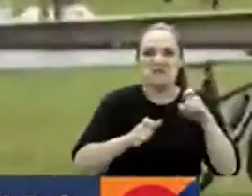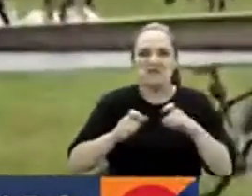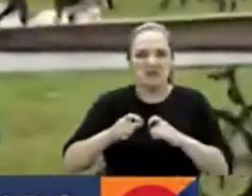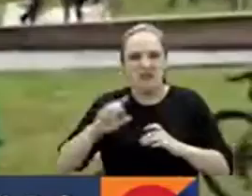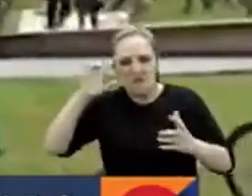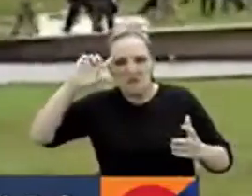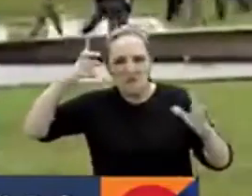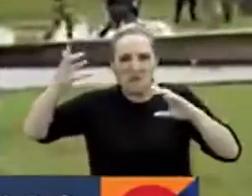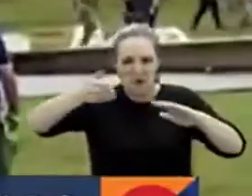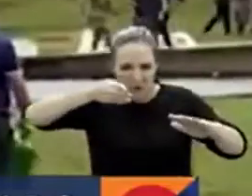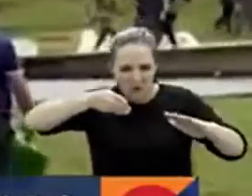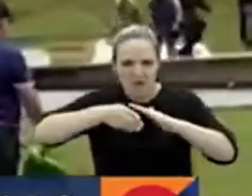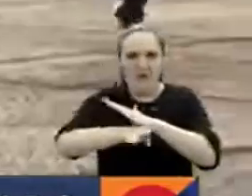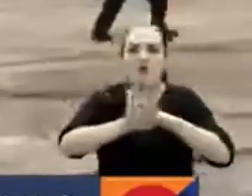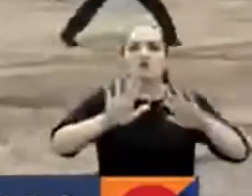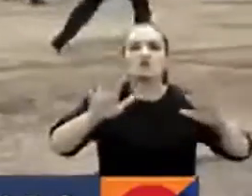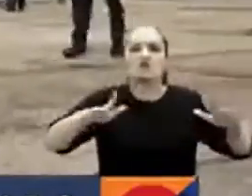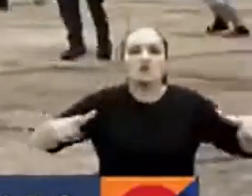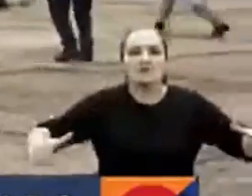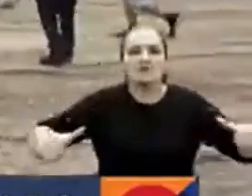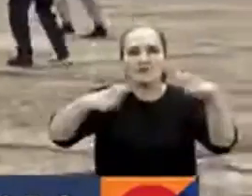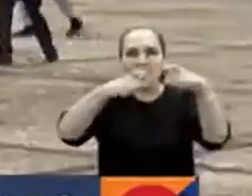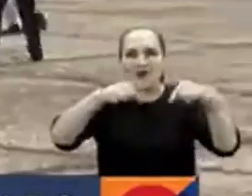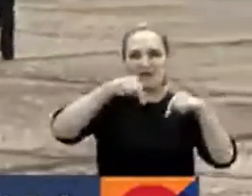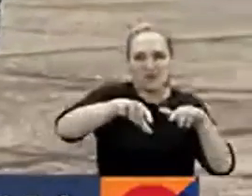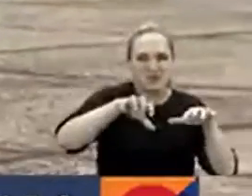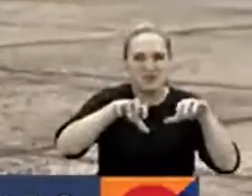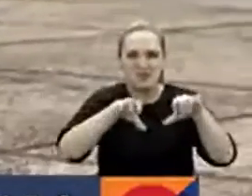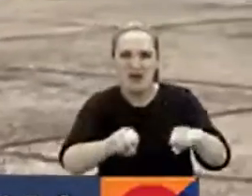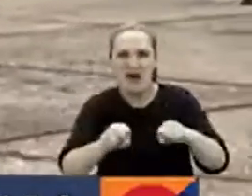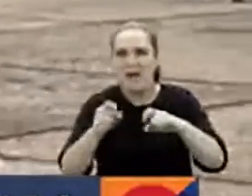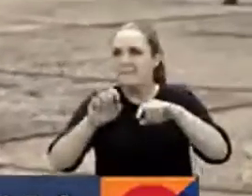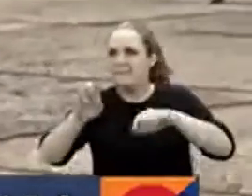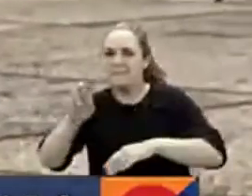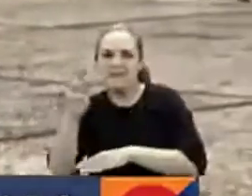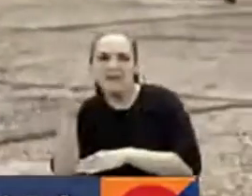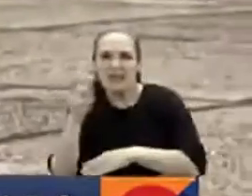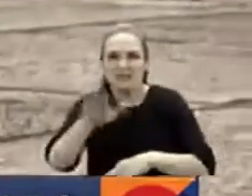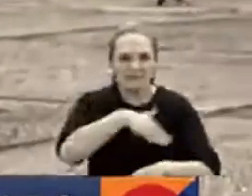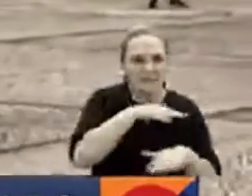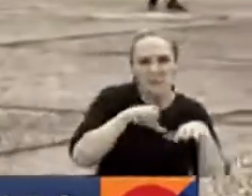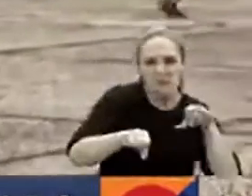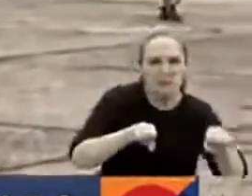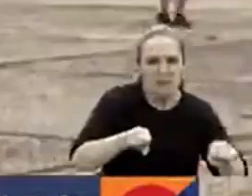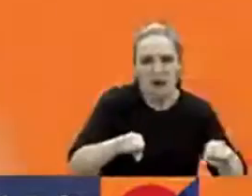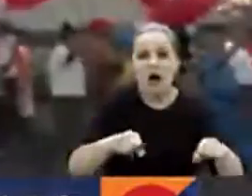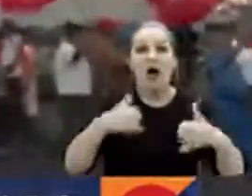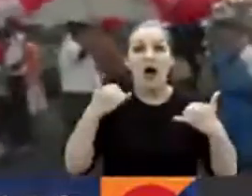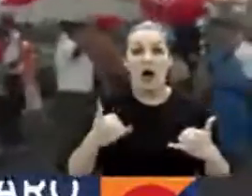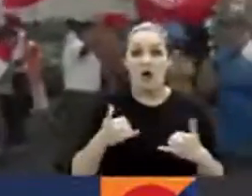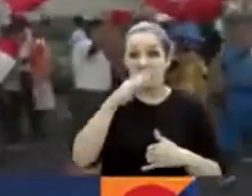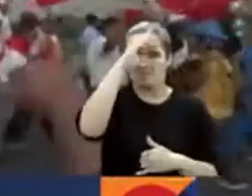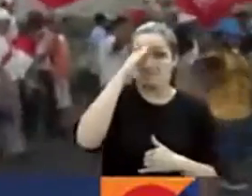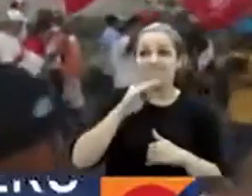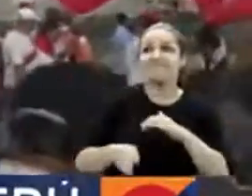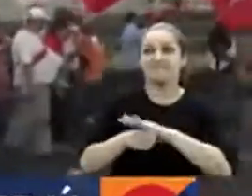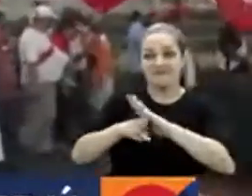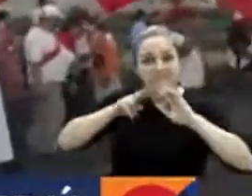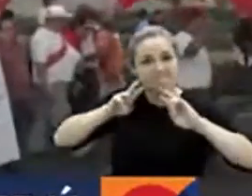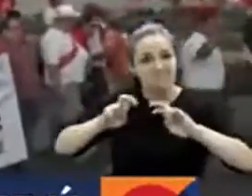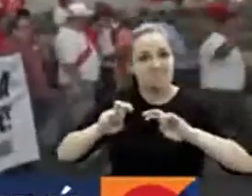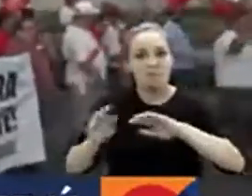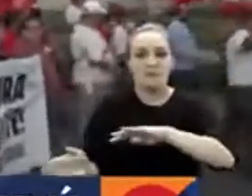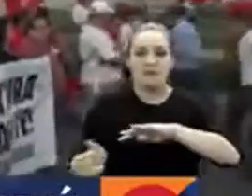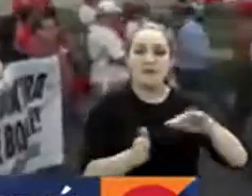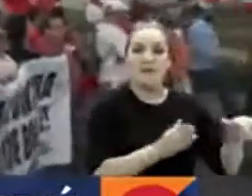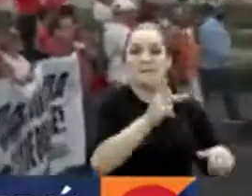arrasaron las sedes del poder público. Por el momento, las investigaciones de la Corte Suprema Bolsonaro continúan. Aumentan los bloqueos en Perú